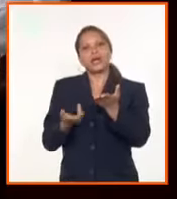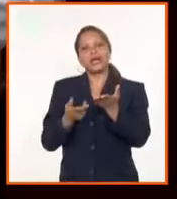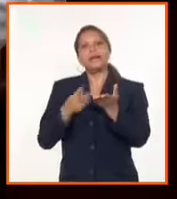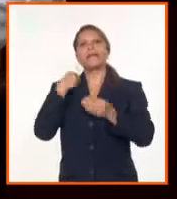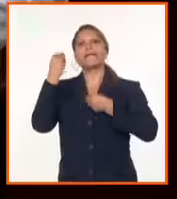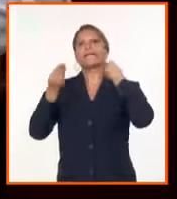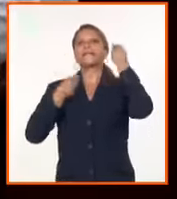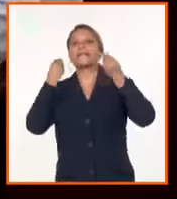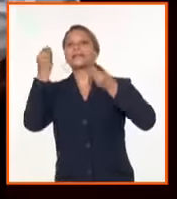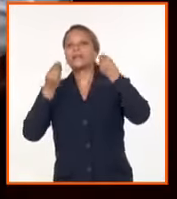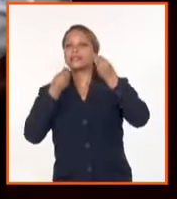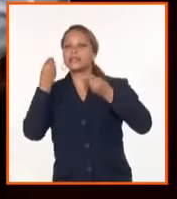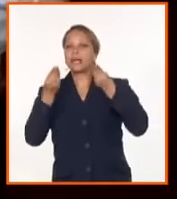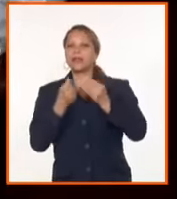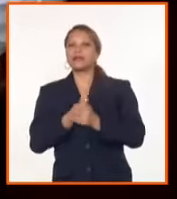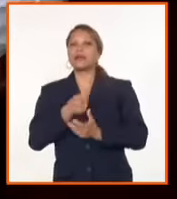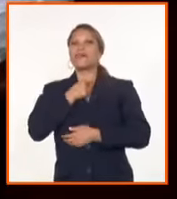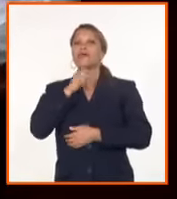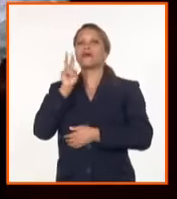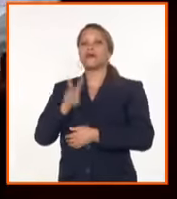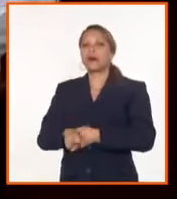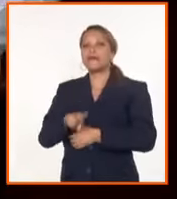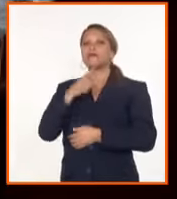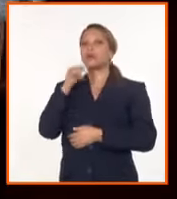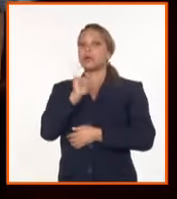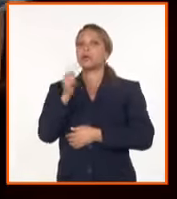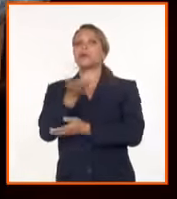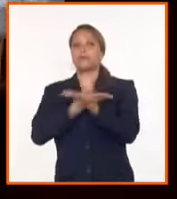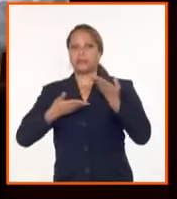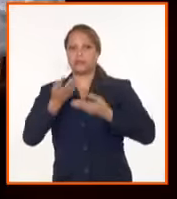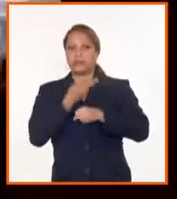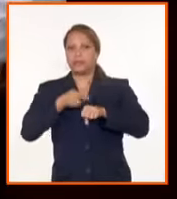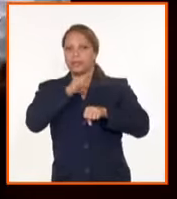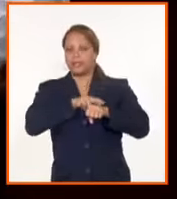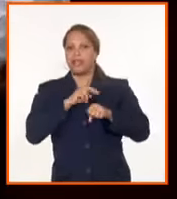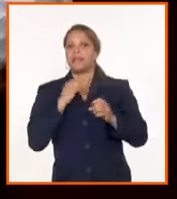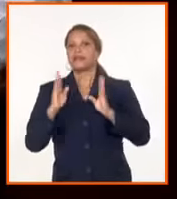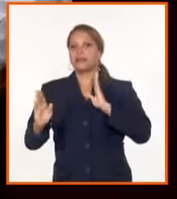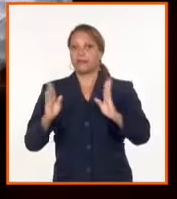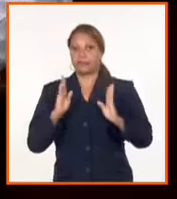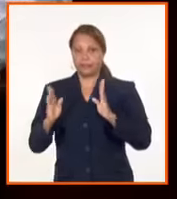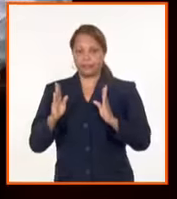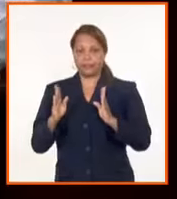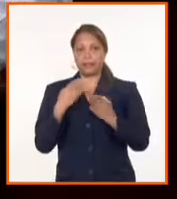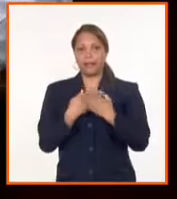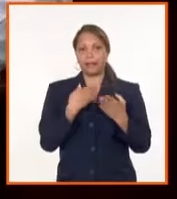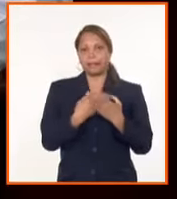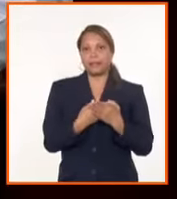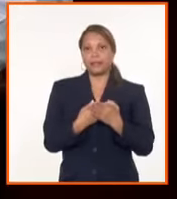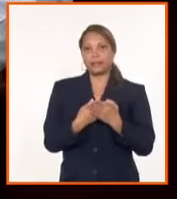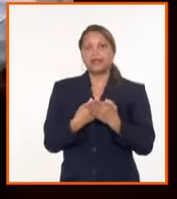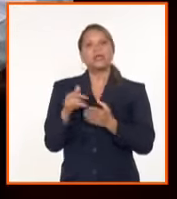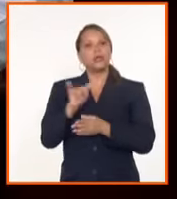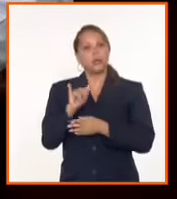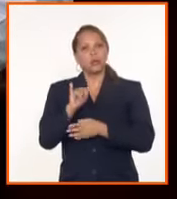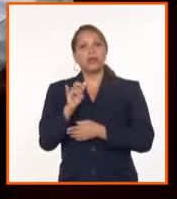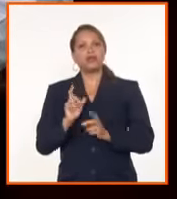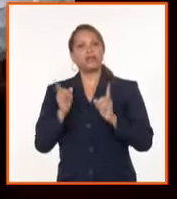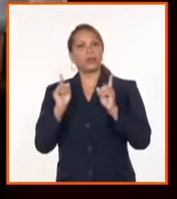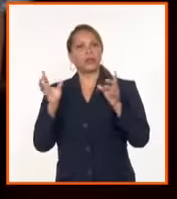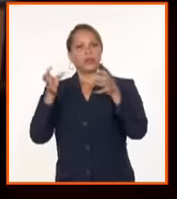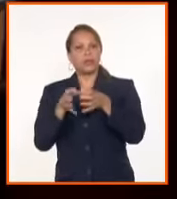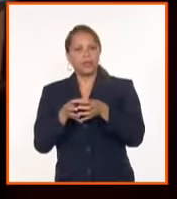valoraciones donde estamos compartiéndolo también con representantes de ese sector y con representantes del sector